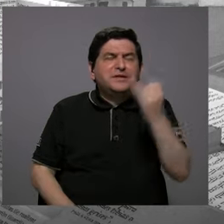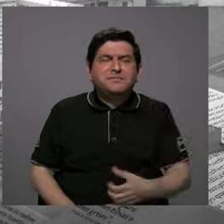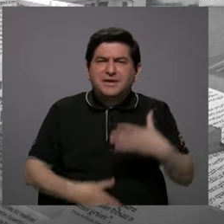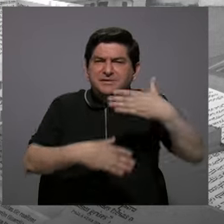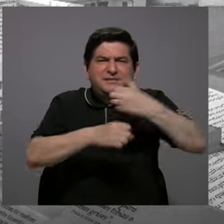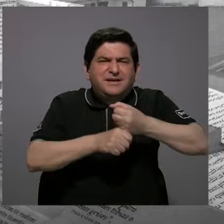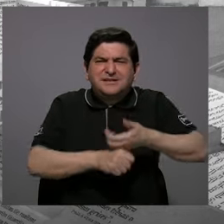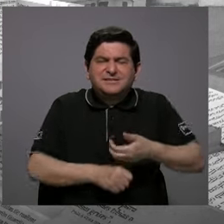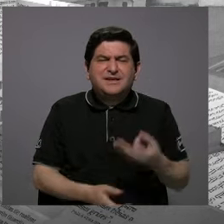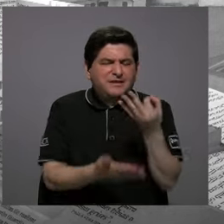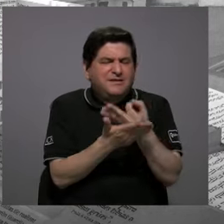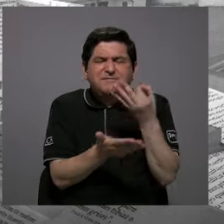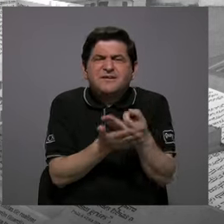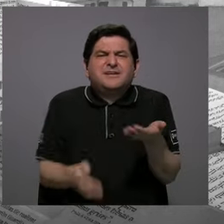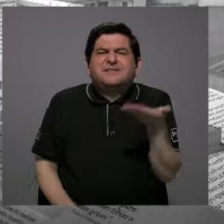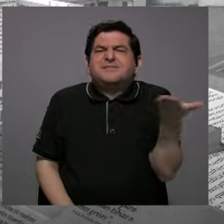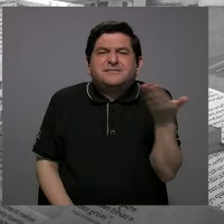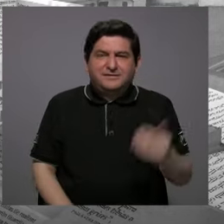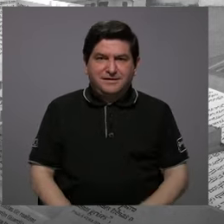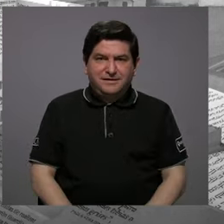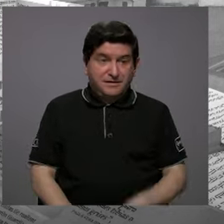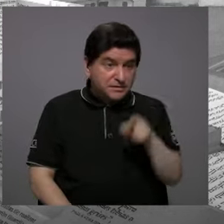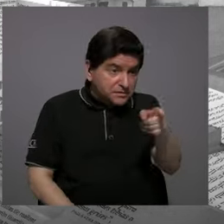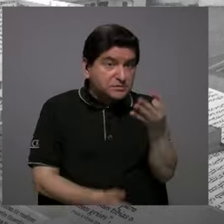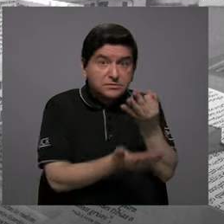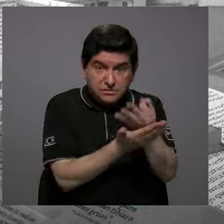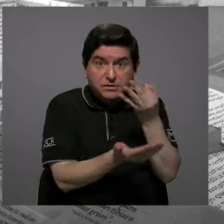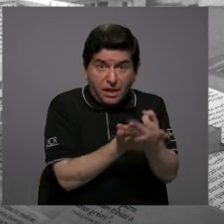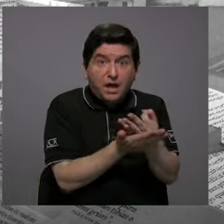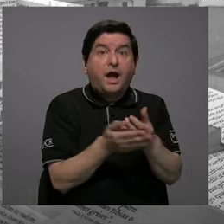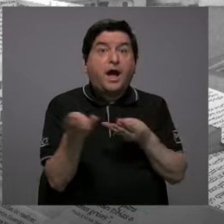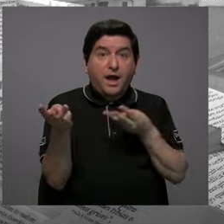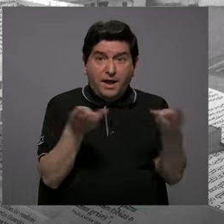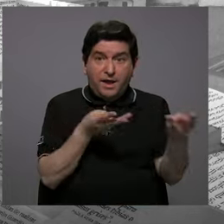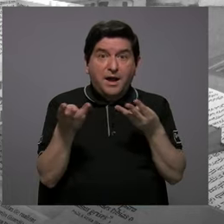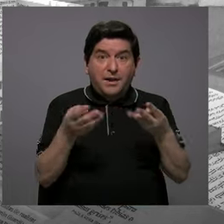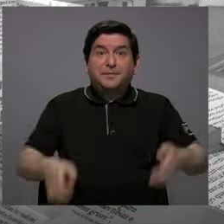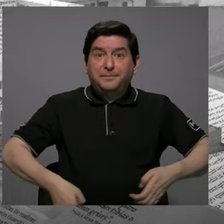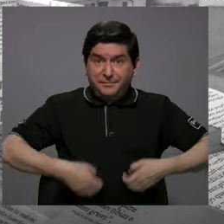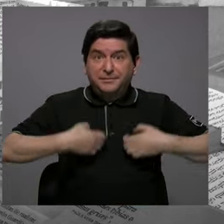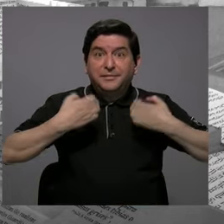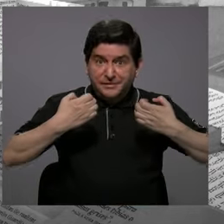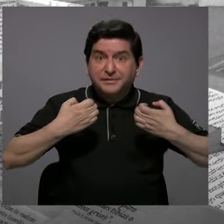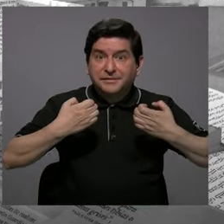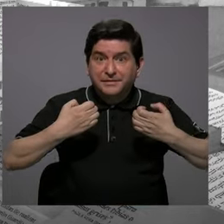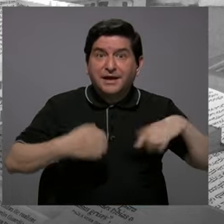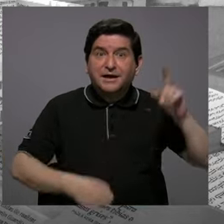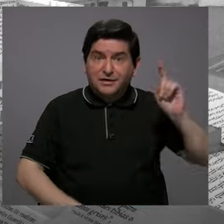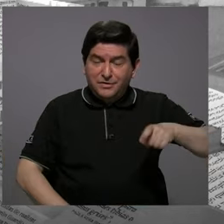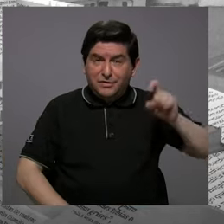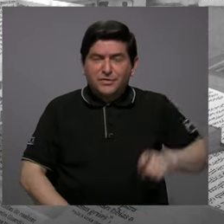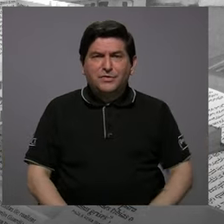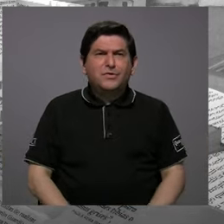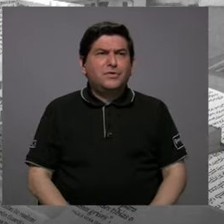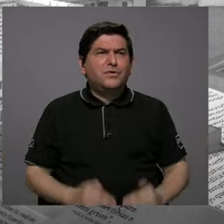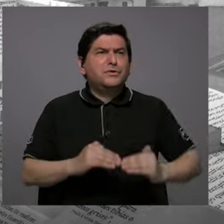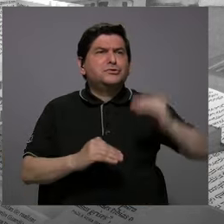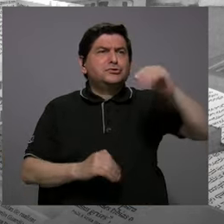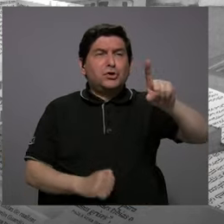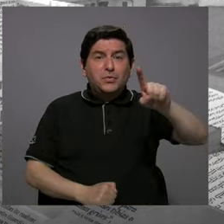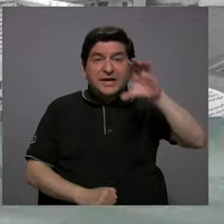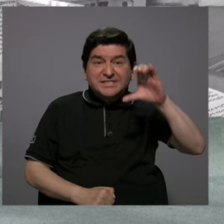En qué se está financiando y y si se está financiando porque hay un mercado una necesidad la verdad que hay más de 100